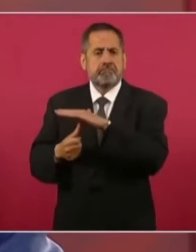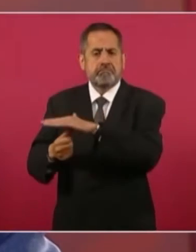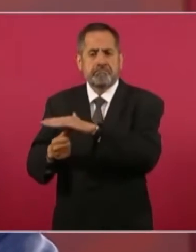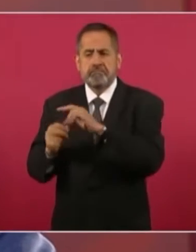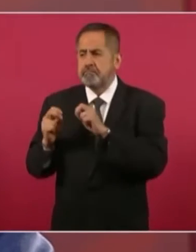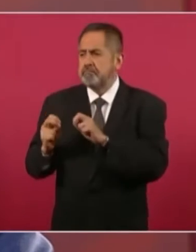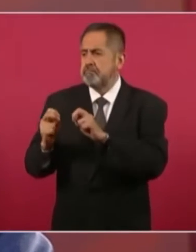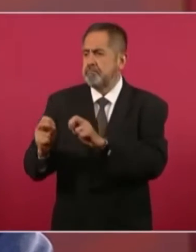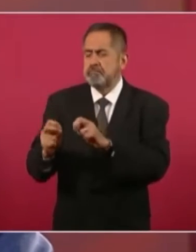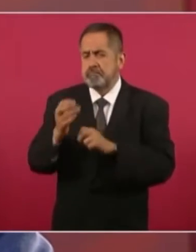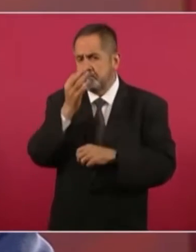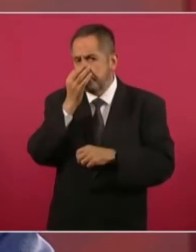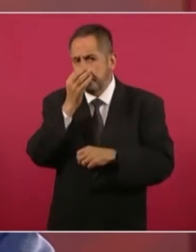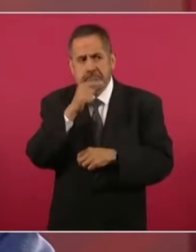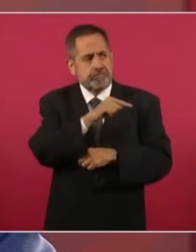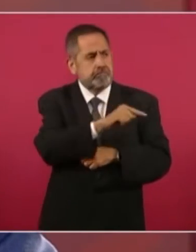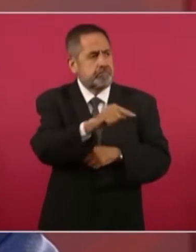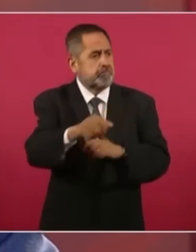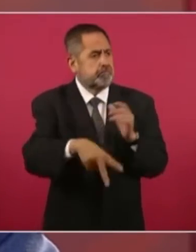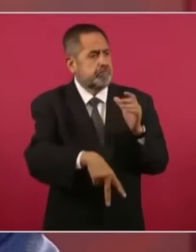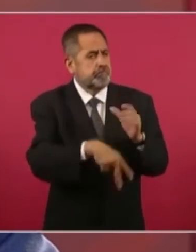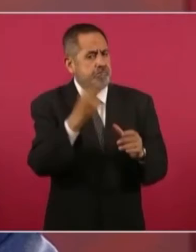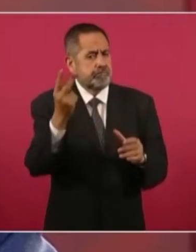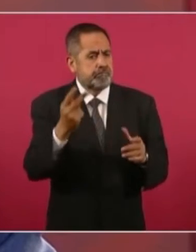ocupadas o tres,